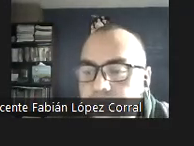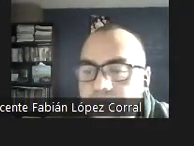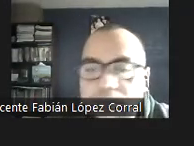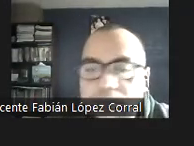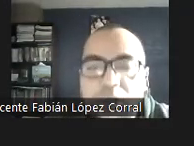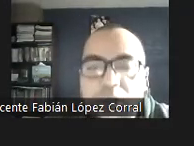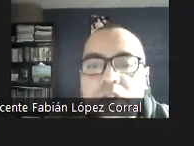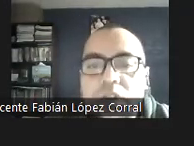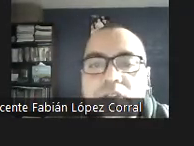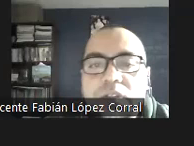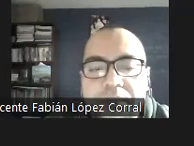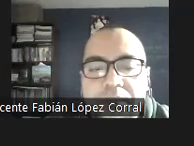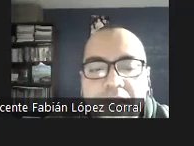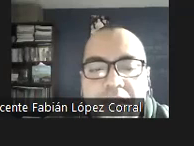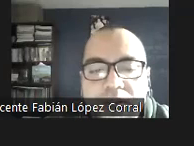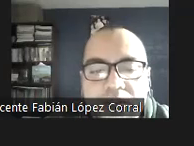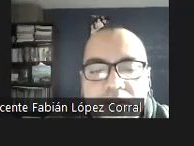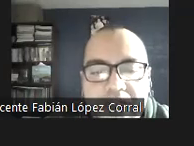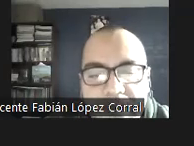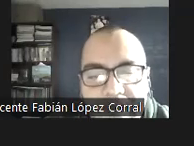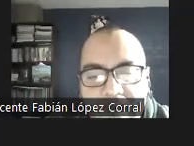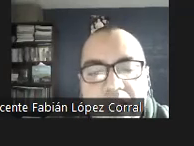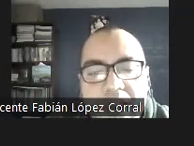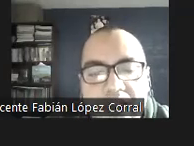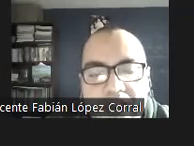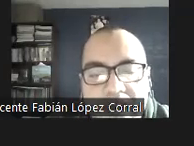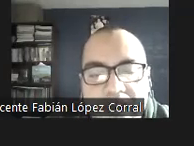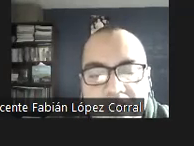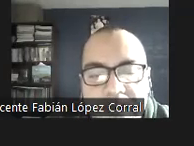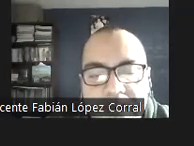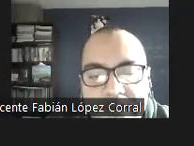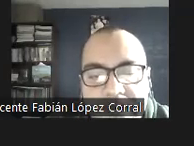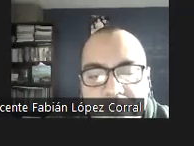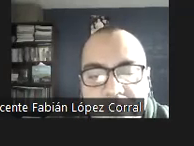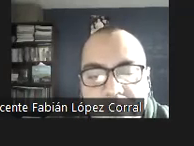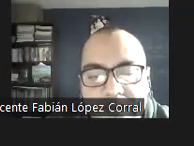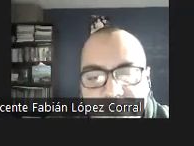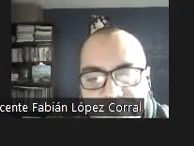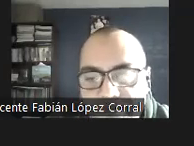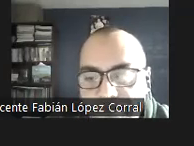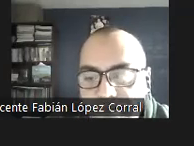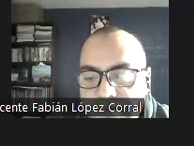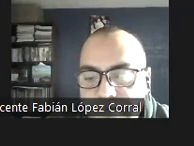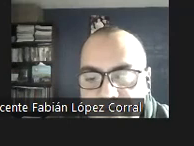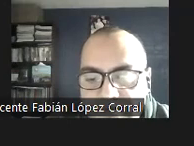no no se acuerdan de incluso aquí en la presentación